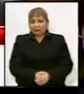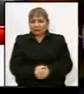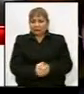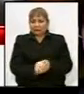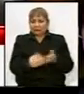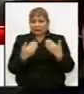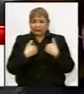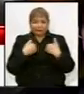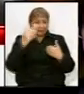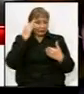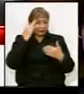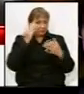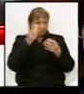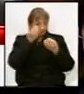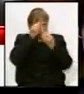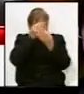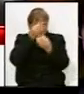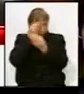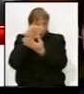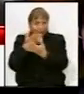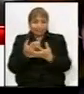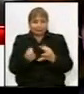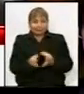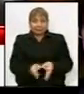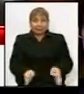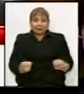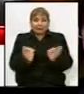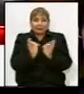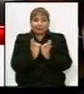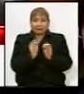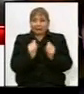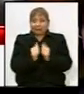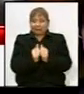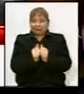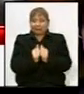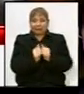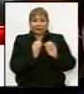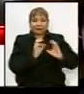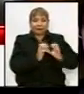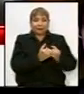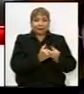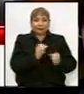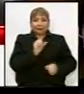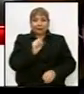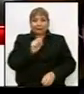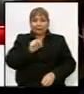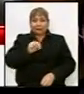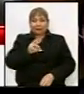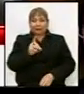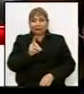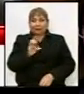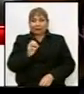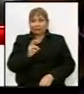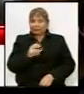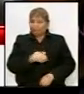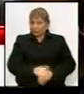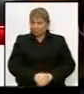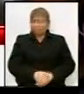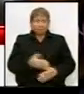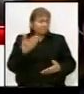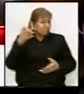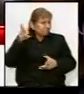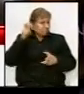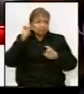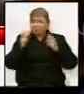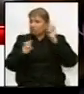tienen que estar debidamente informados la importancia de la cámara de senadores hemos escuchado estos días a